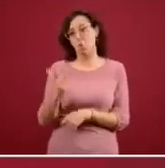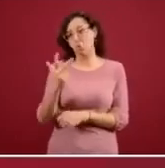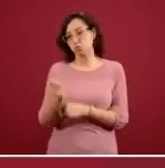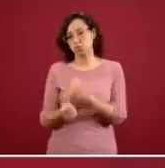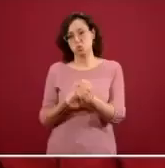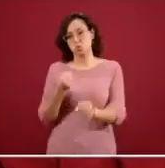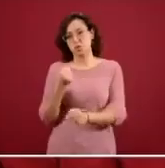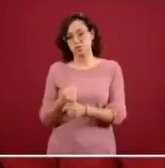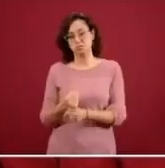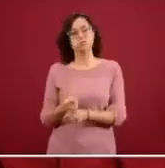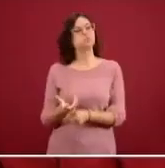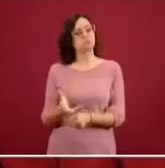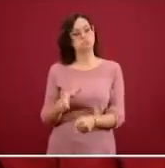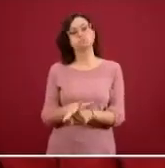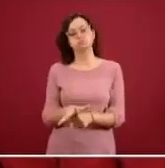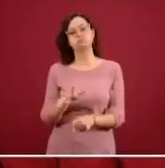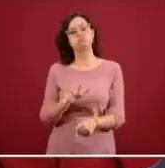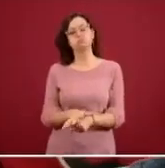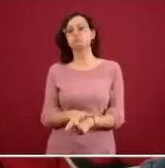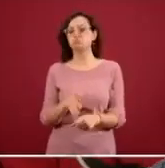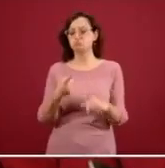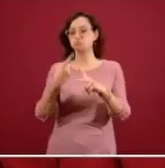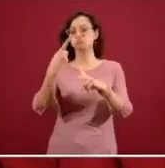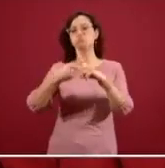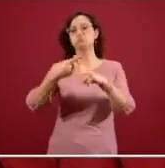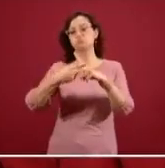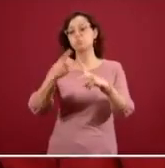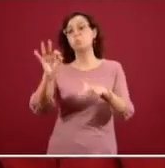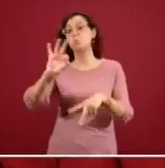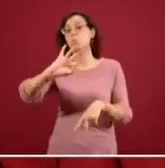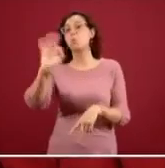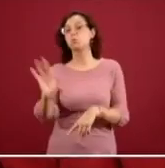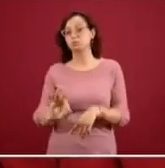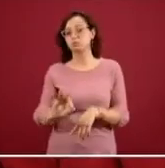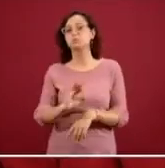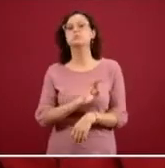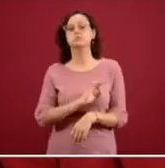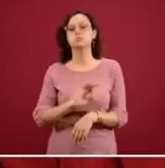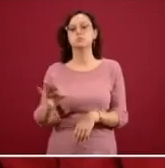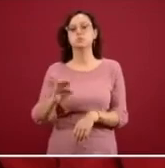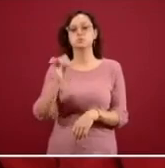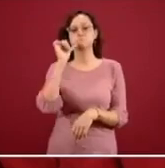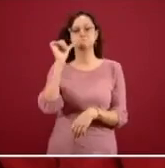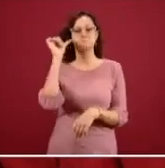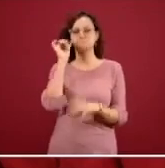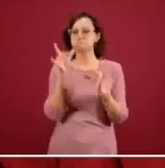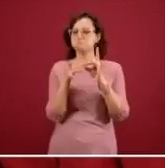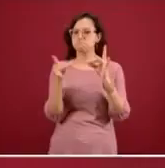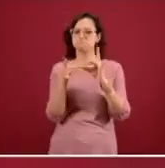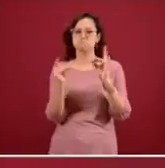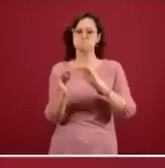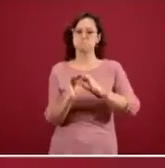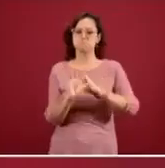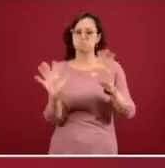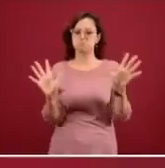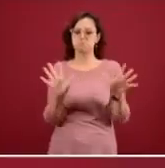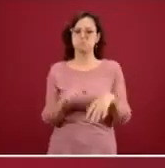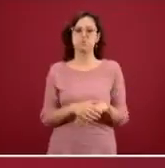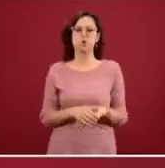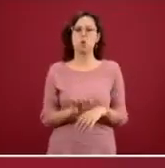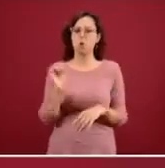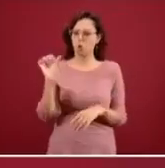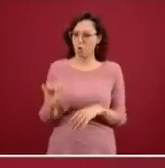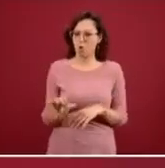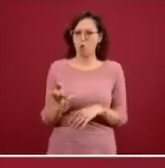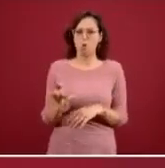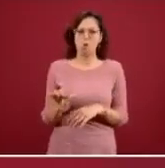años, está suficientemente calibrado para hacer estimaciones. Las expliqué ayer, desde luego podemos volver a dedicar